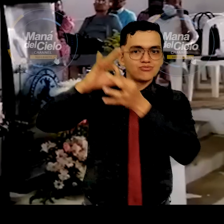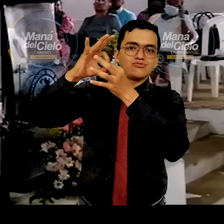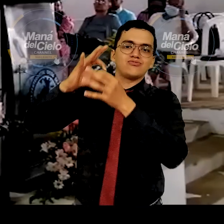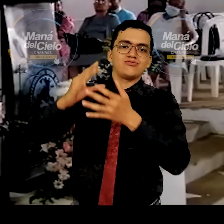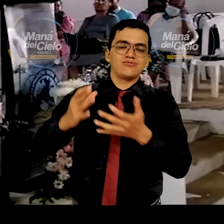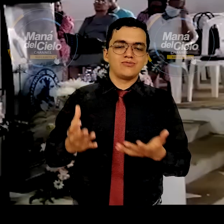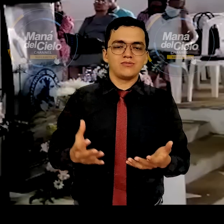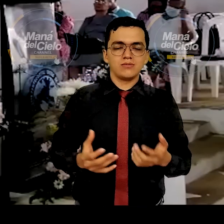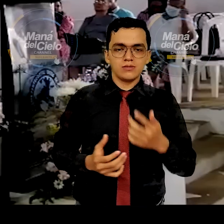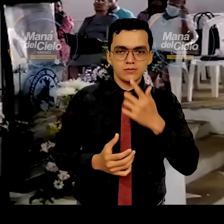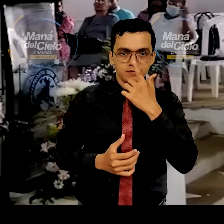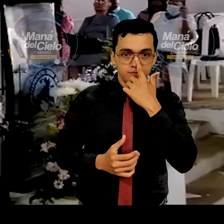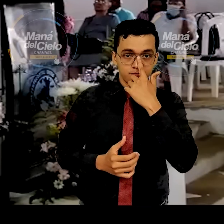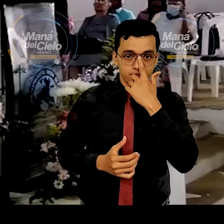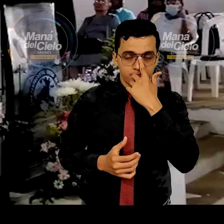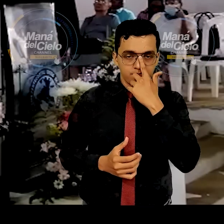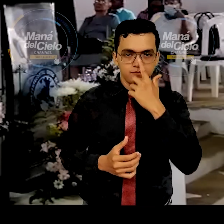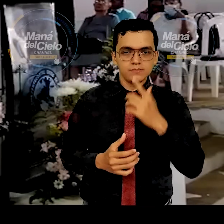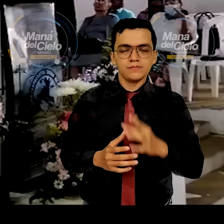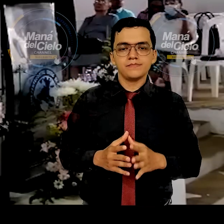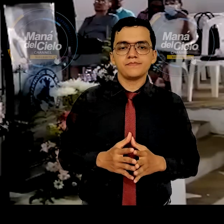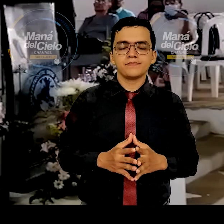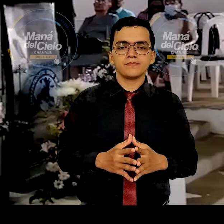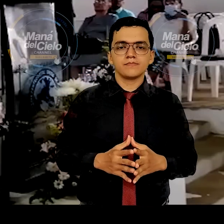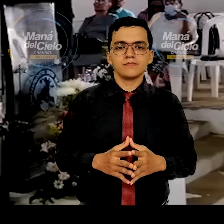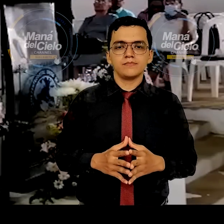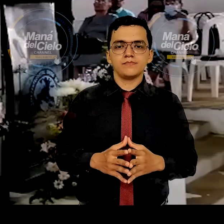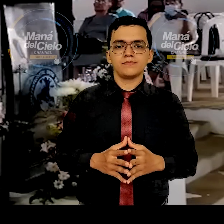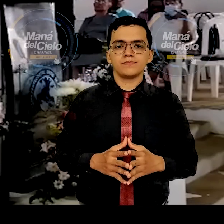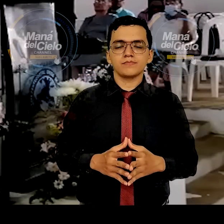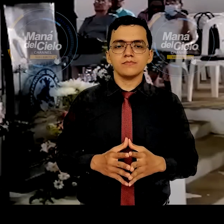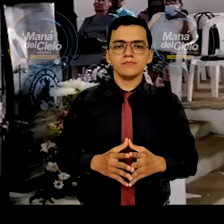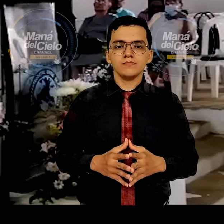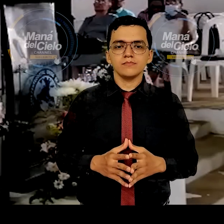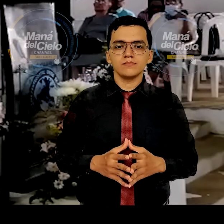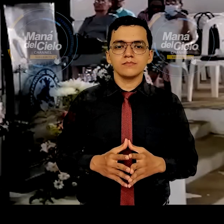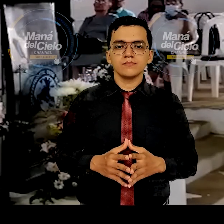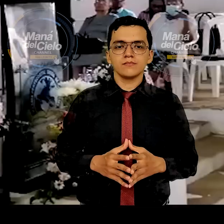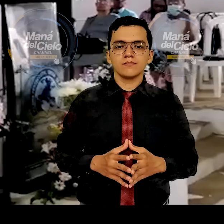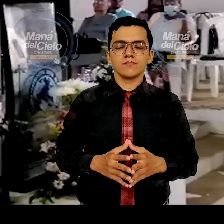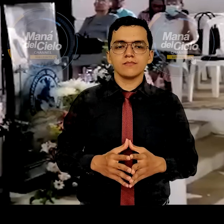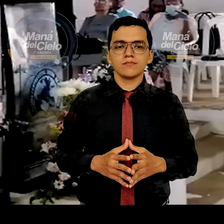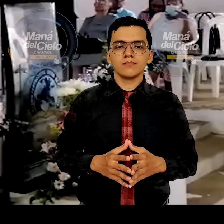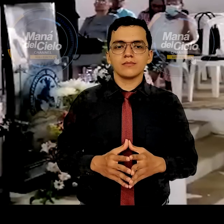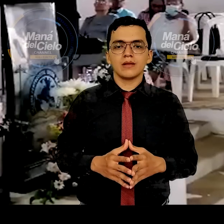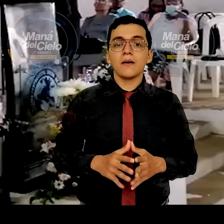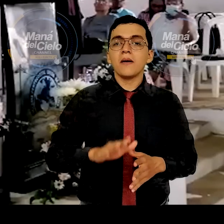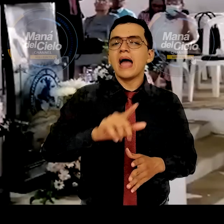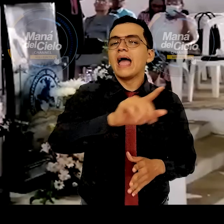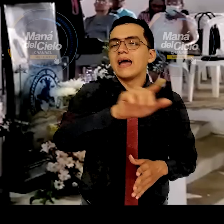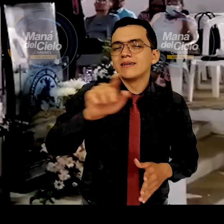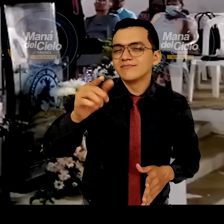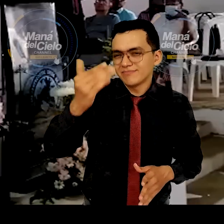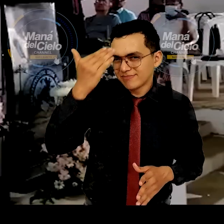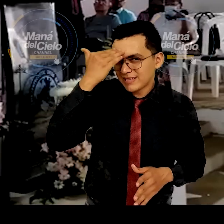señora sin tener marido, se quedó embarazada.